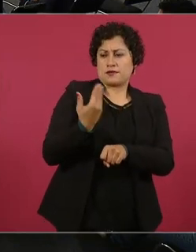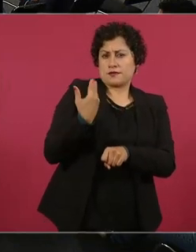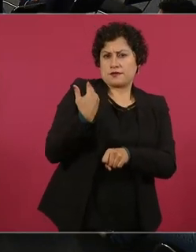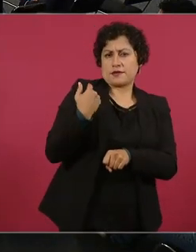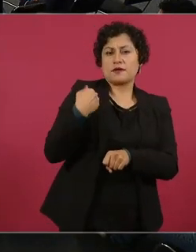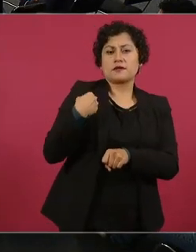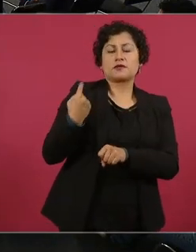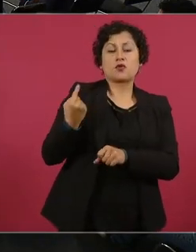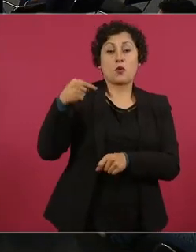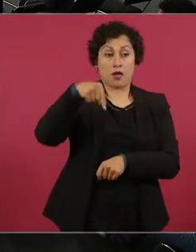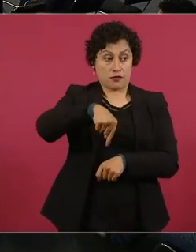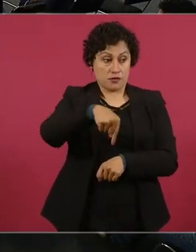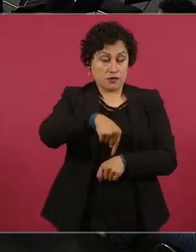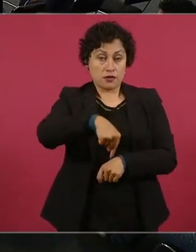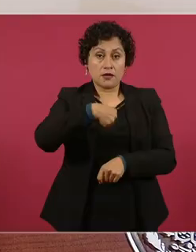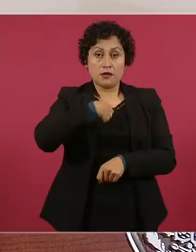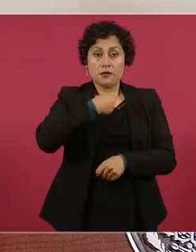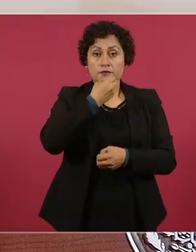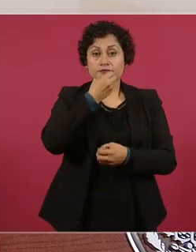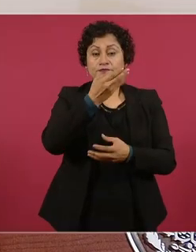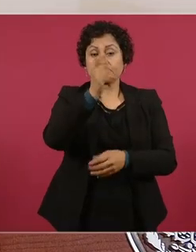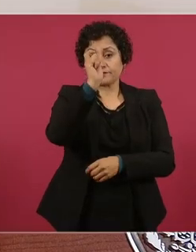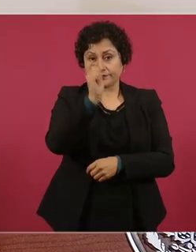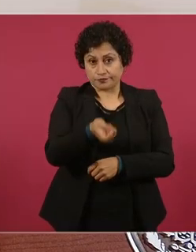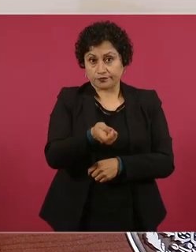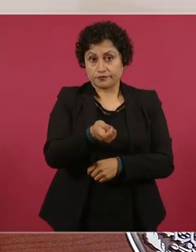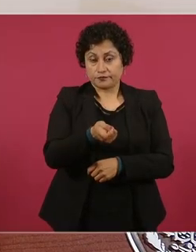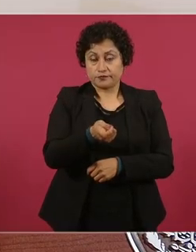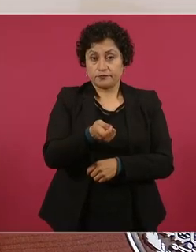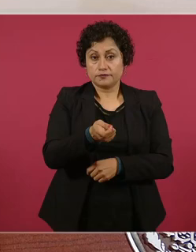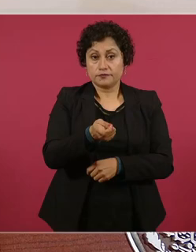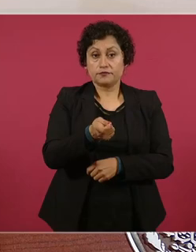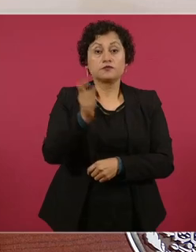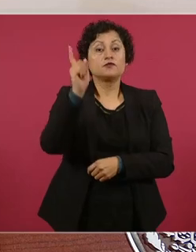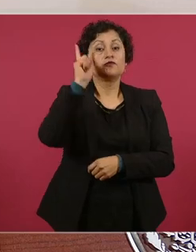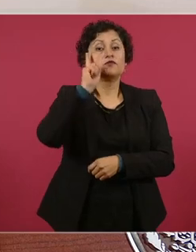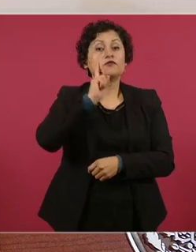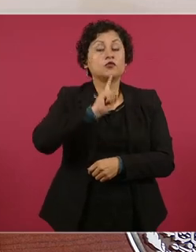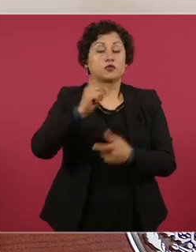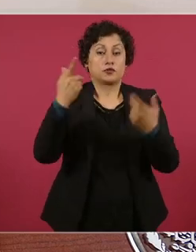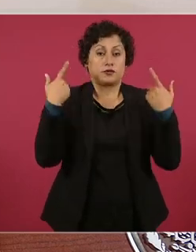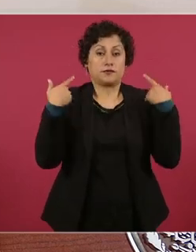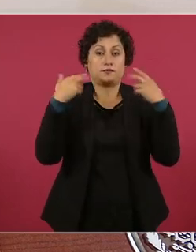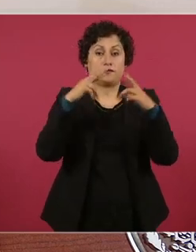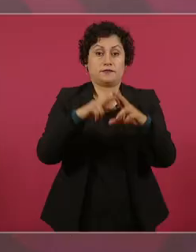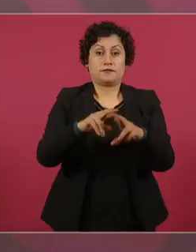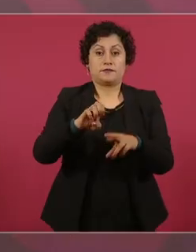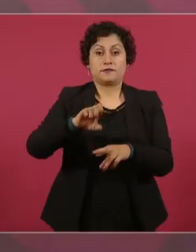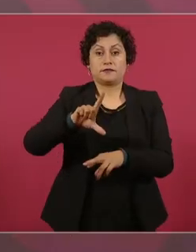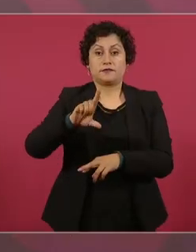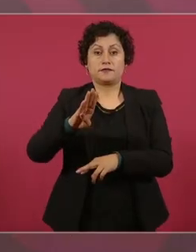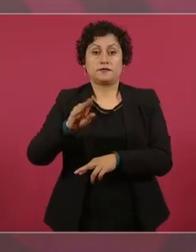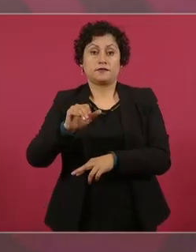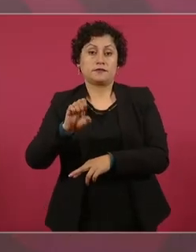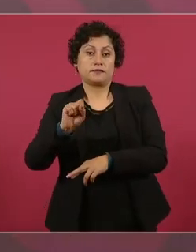que la maestra del Bester le ayudó a Felipe Calderón